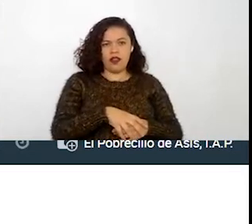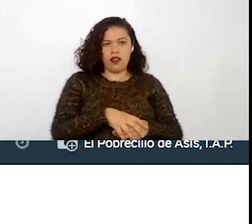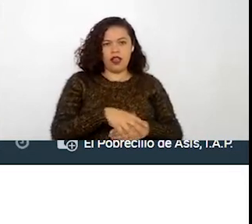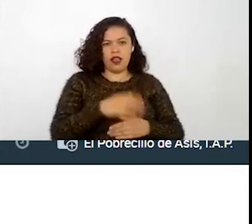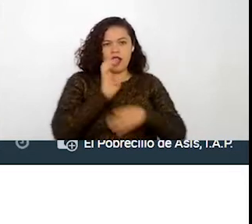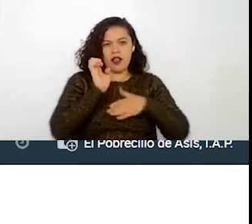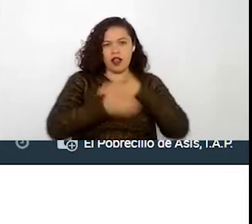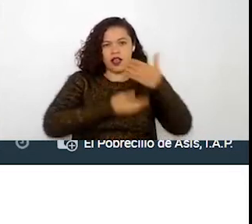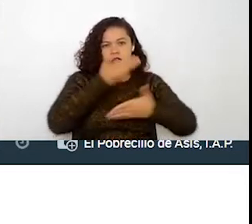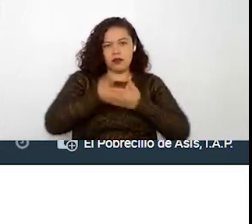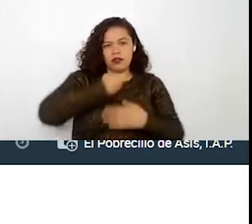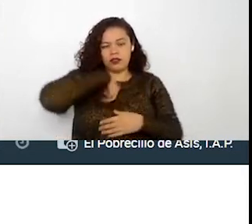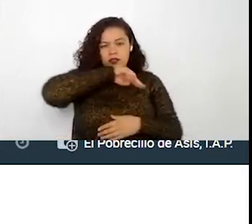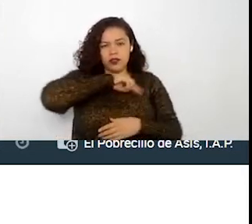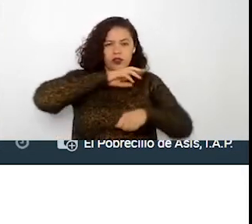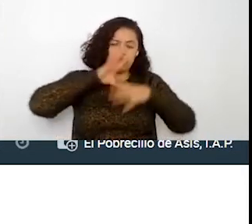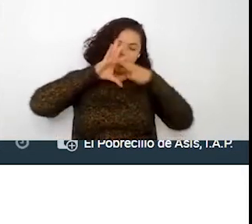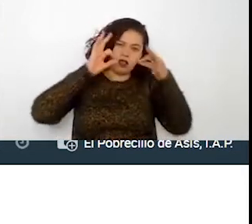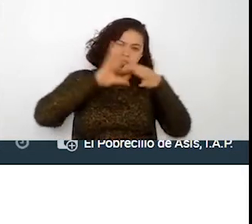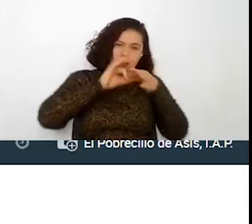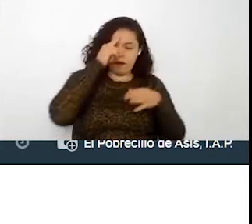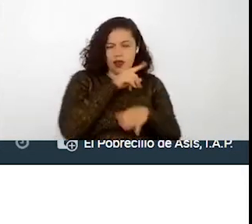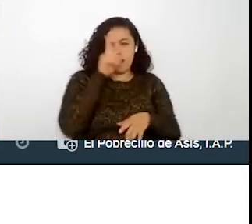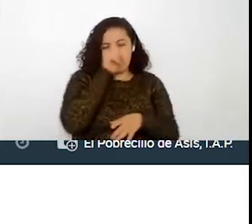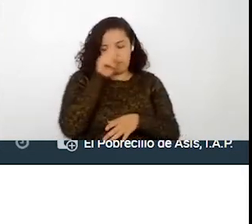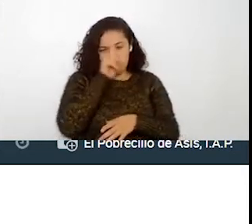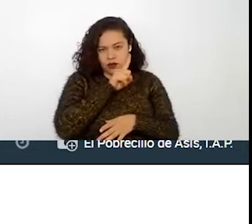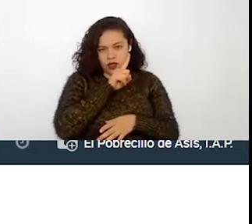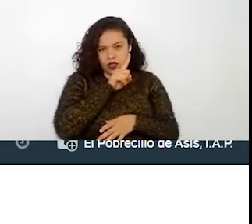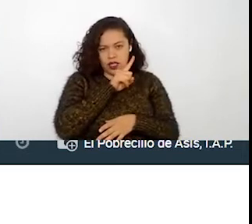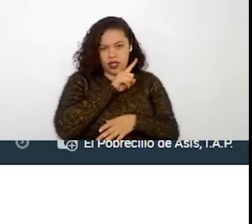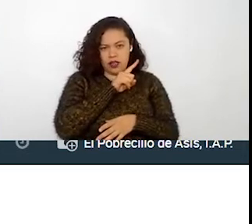servicio nosotros lo vamos a describir como una consejería